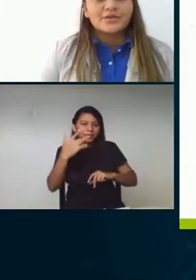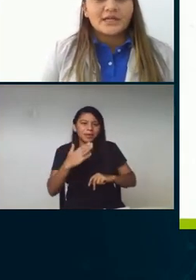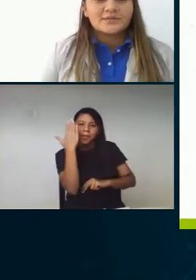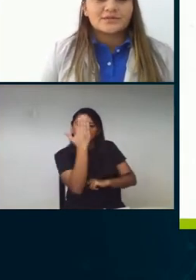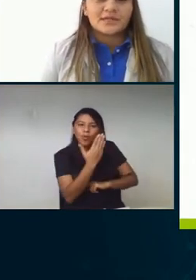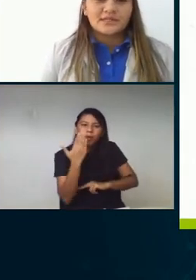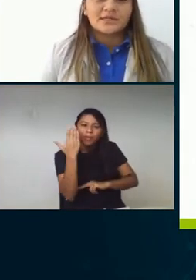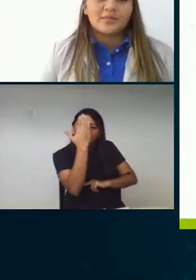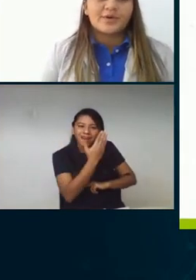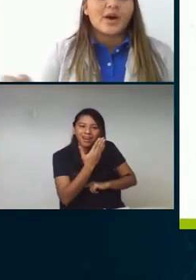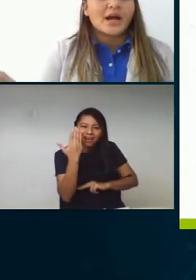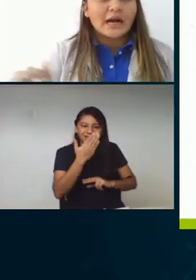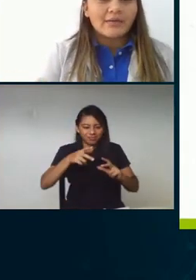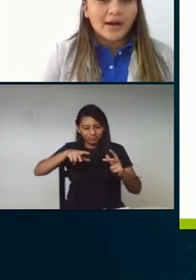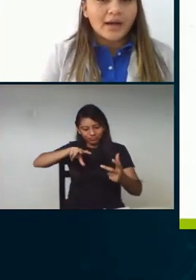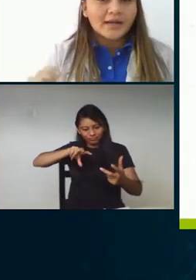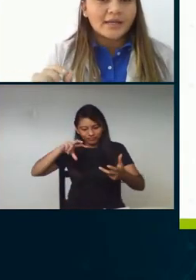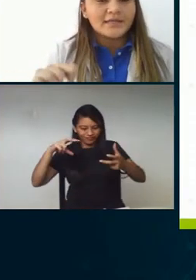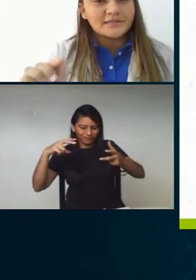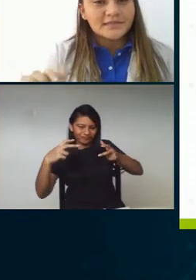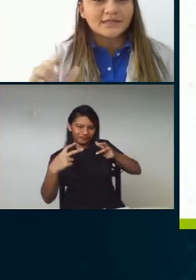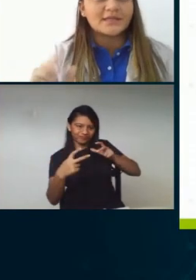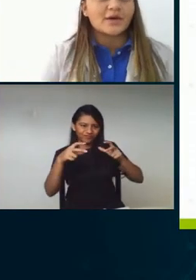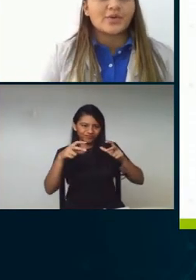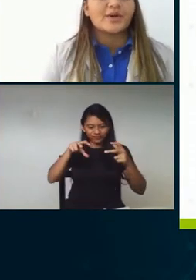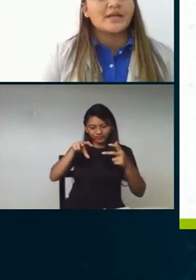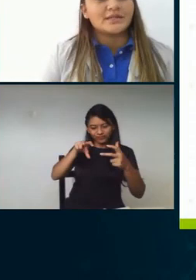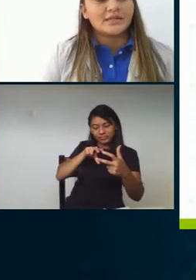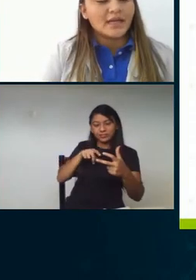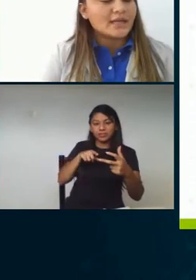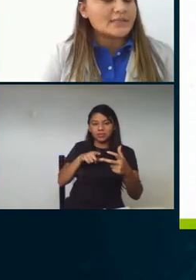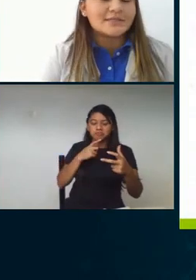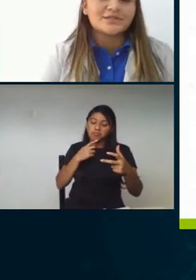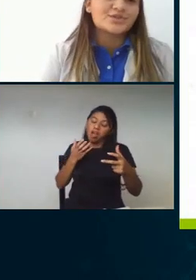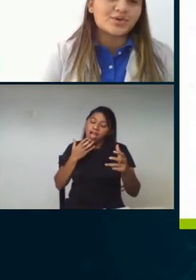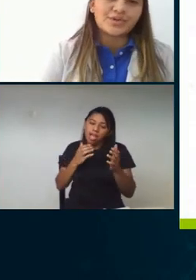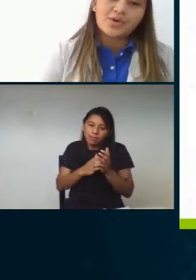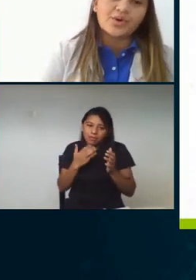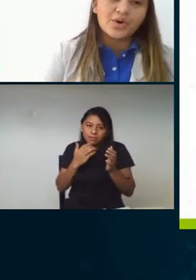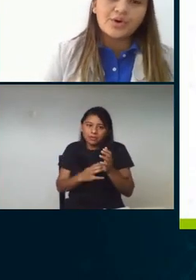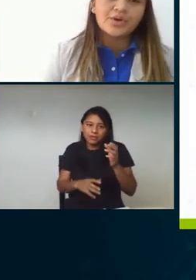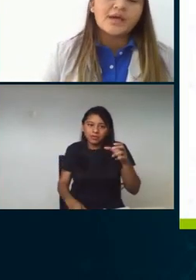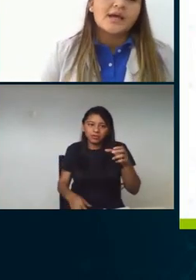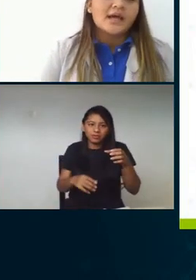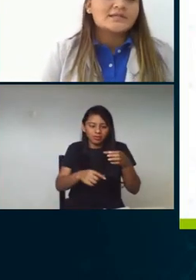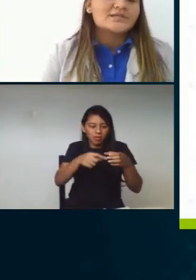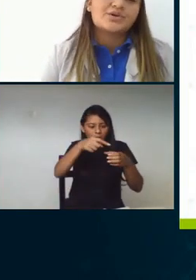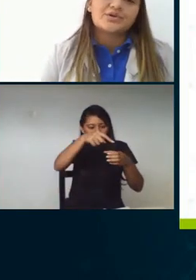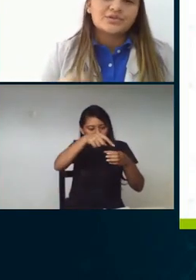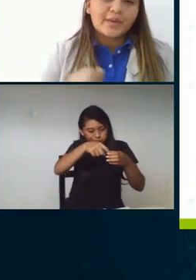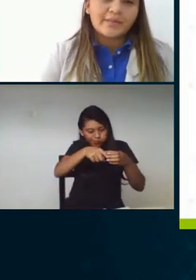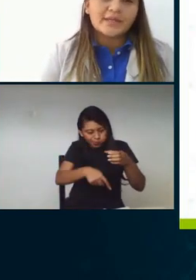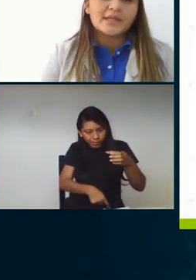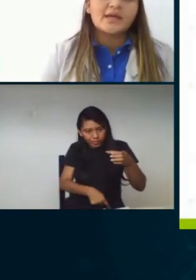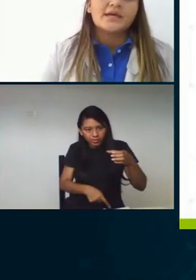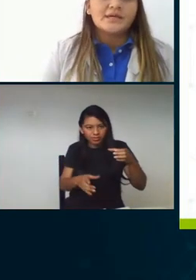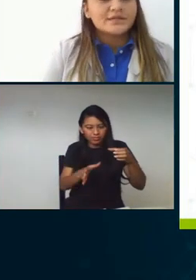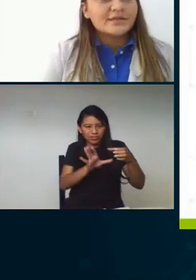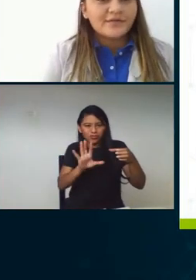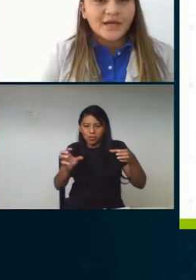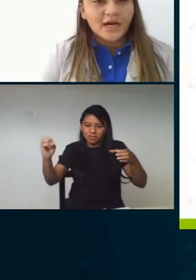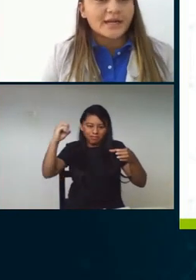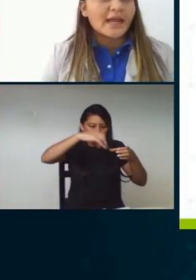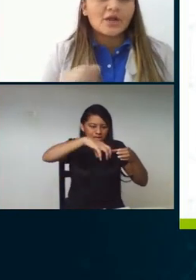dibujo, donde las personas dicen, bueno, acá va insertado el sensor de color, el sensor nos